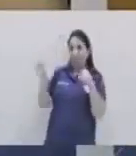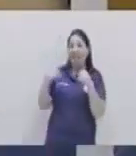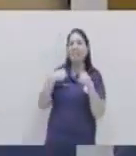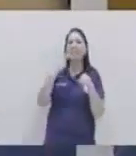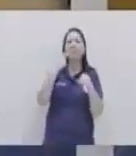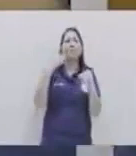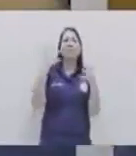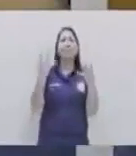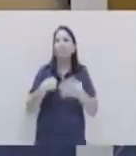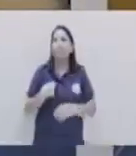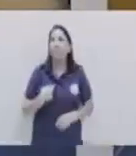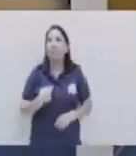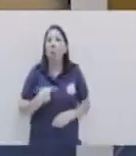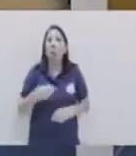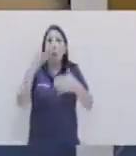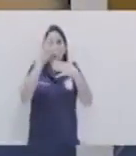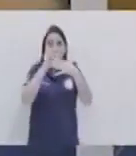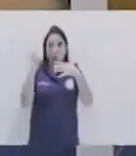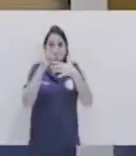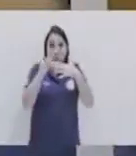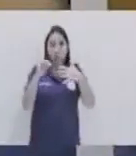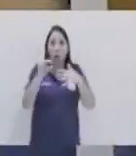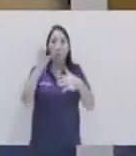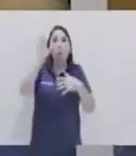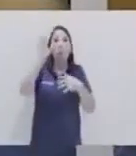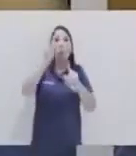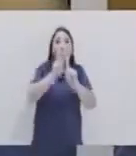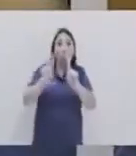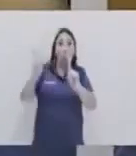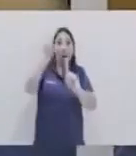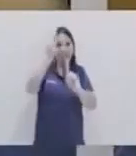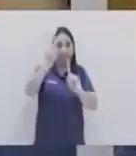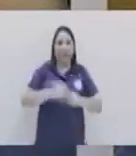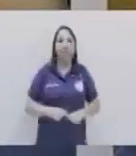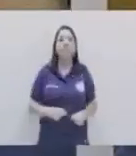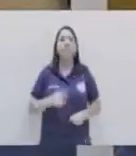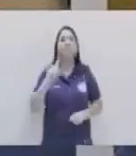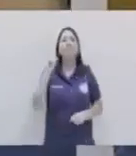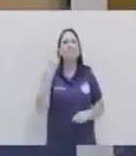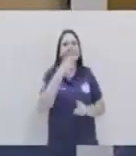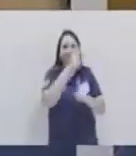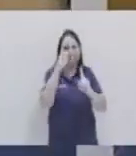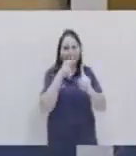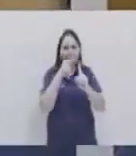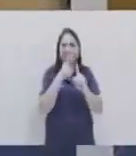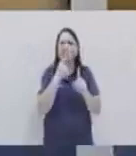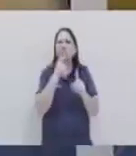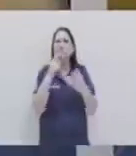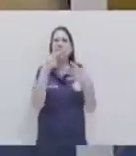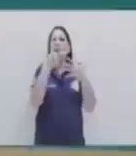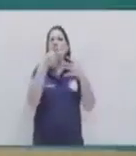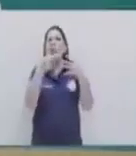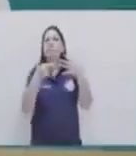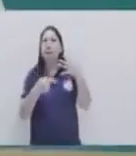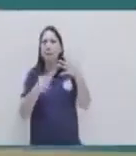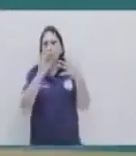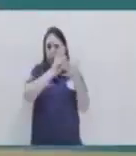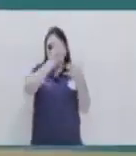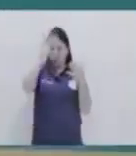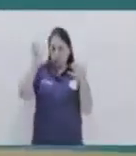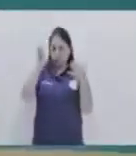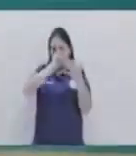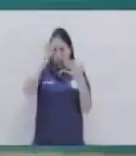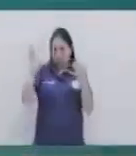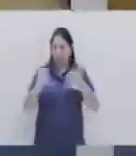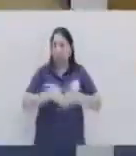directamente una función cuadrática? Primeramente, tenemos que identificar quiénes son los elementos que conforman este